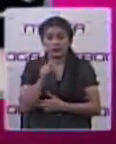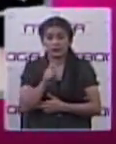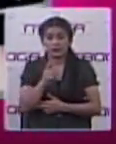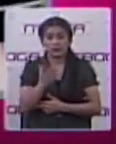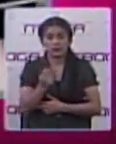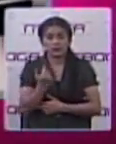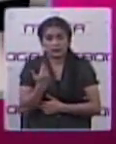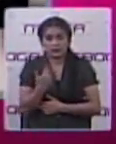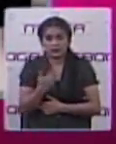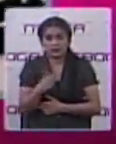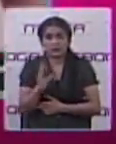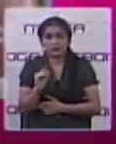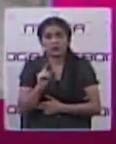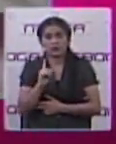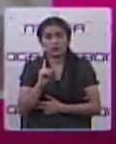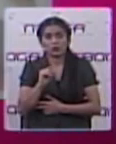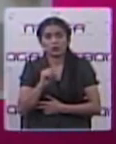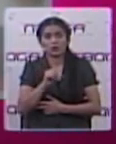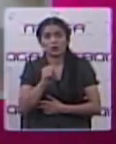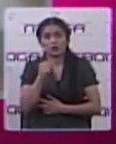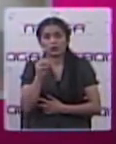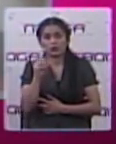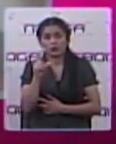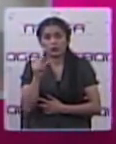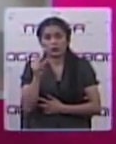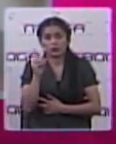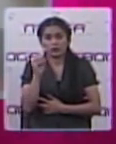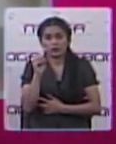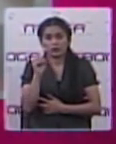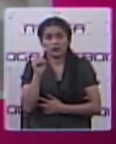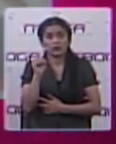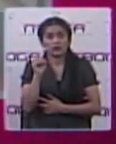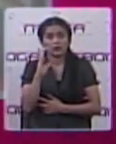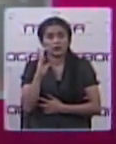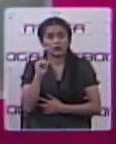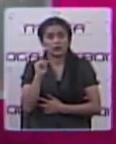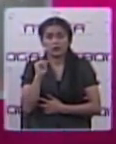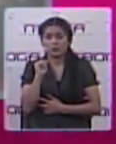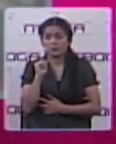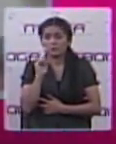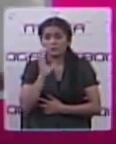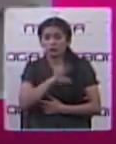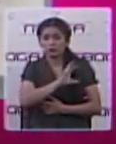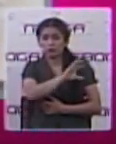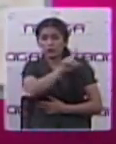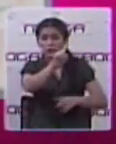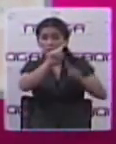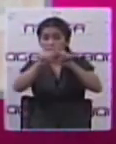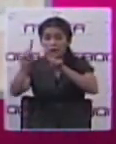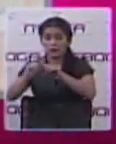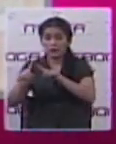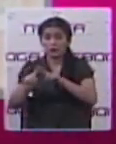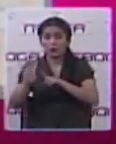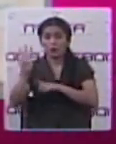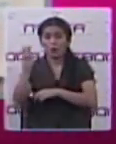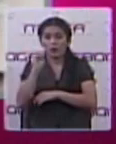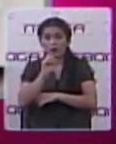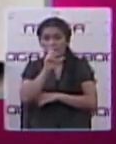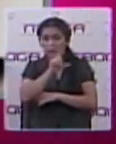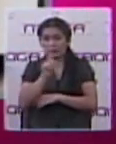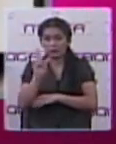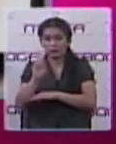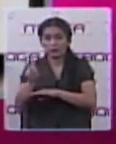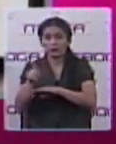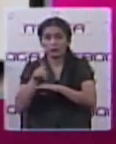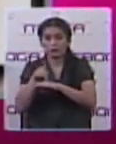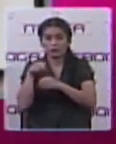una franquicia Golden Home, que es una de las más grandes a nivel nacional con más de 40 agentes. Pero ¿por qué se asocia un agente